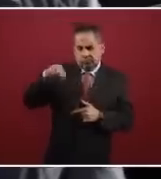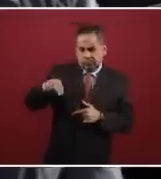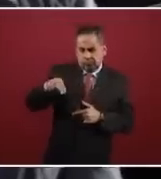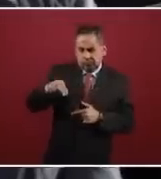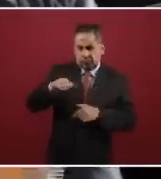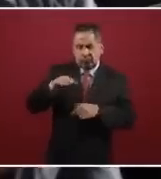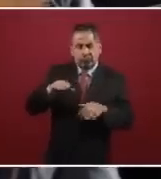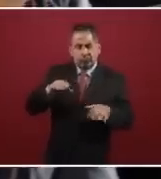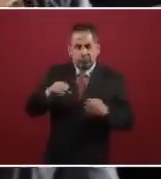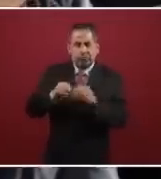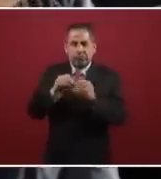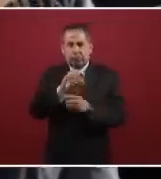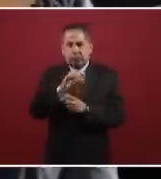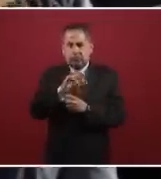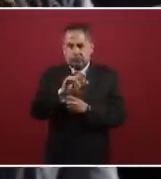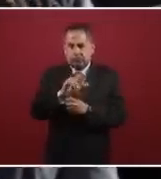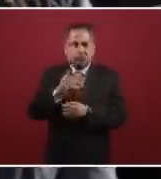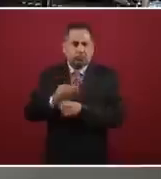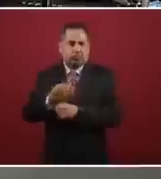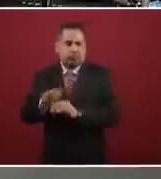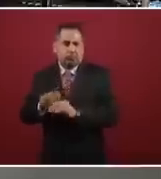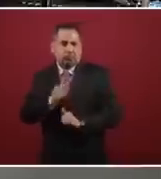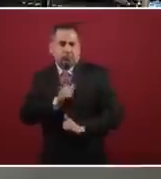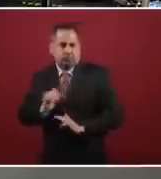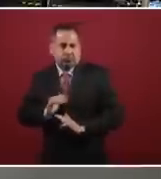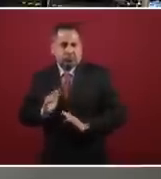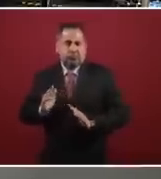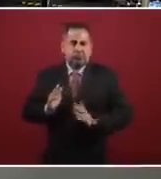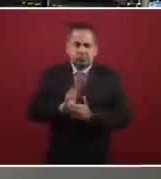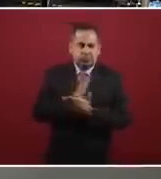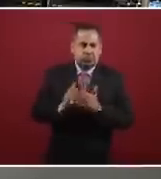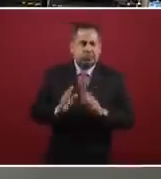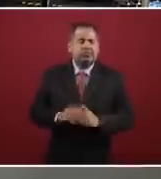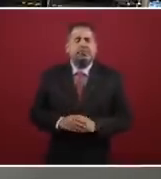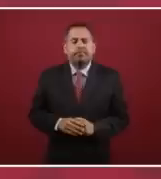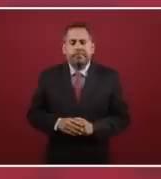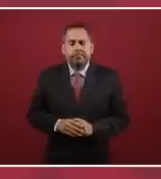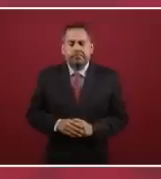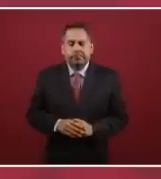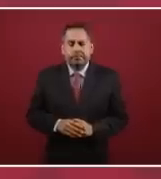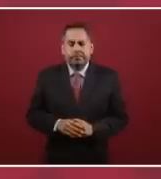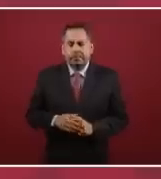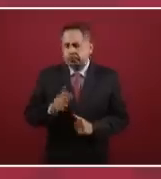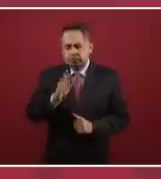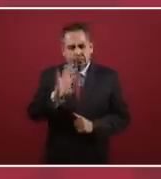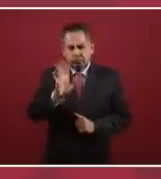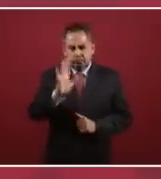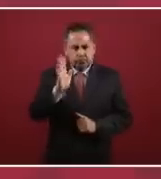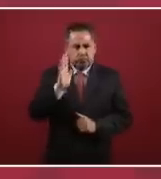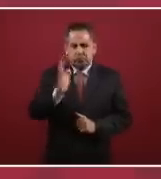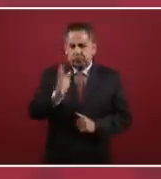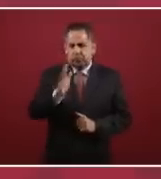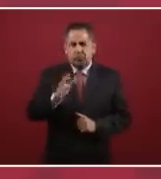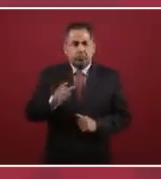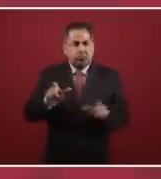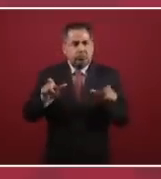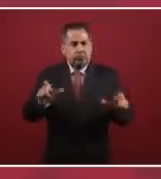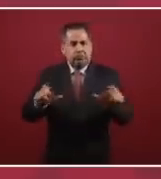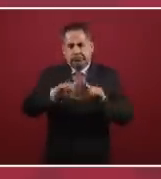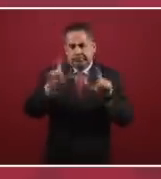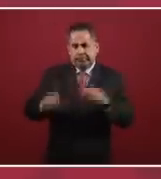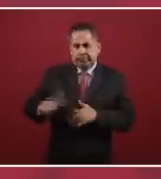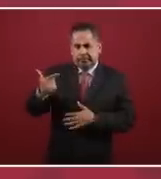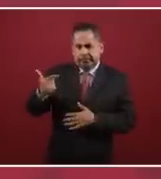civil que militar, como lo es ahorita. No, mire, ya se integró la Guardia Nacional,